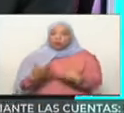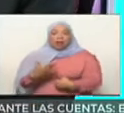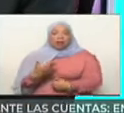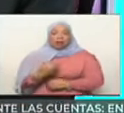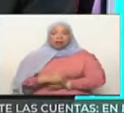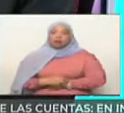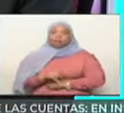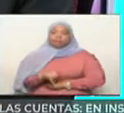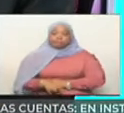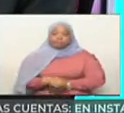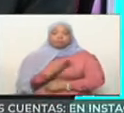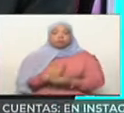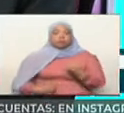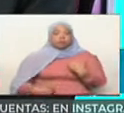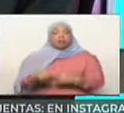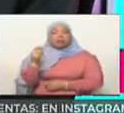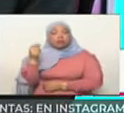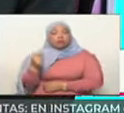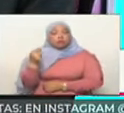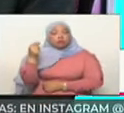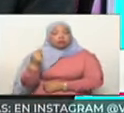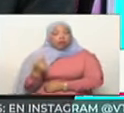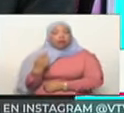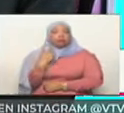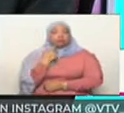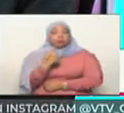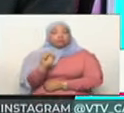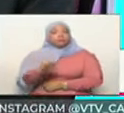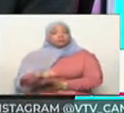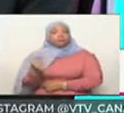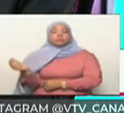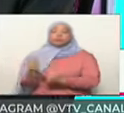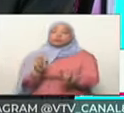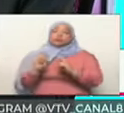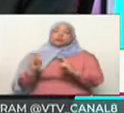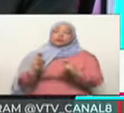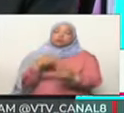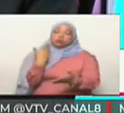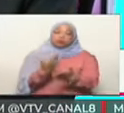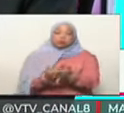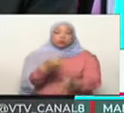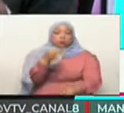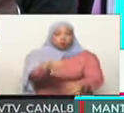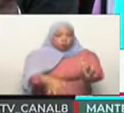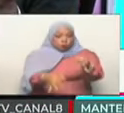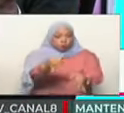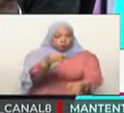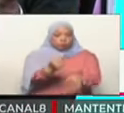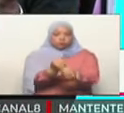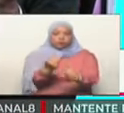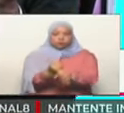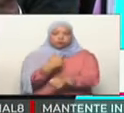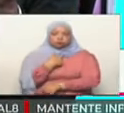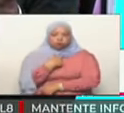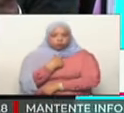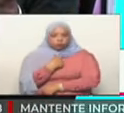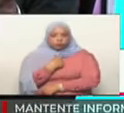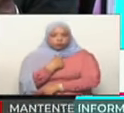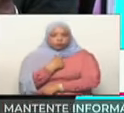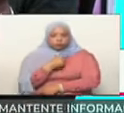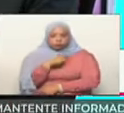El diputado Pedro Infante ha estado trabajando este tema, entregó el informe a la Fiscalía General. Yo estaba en